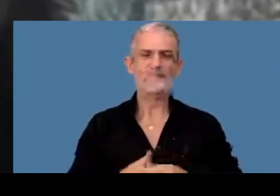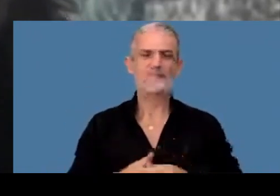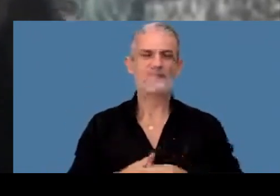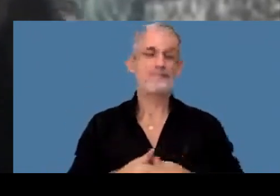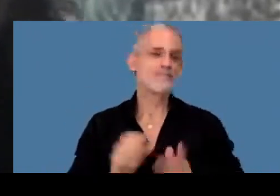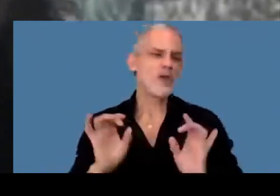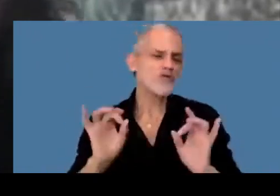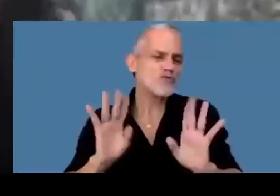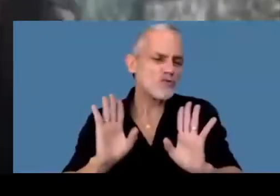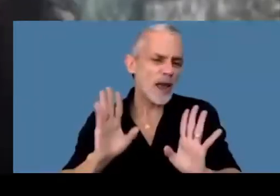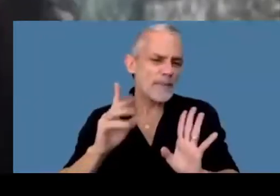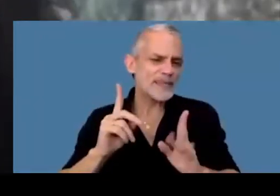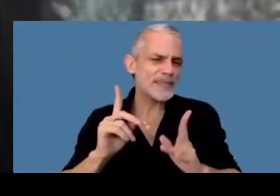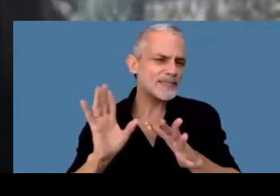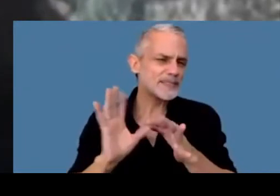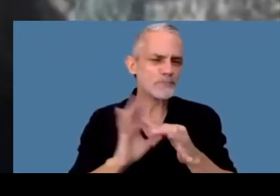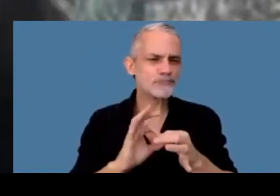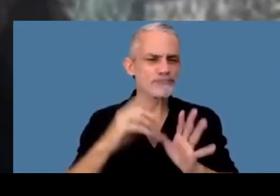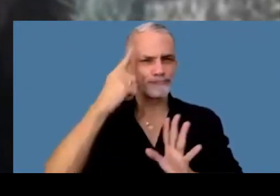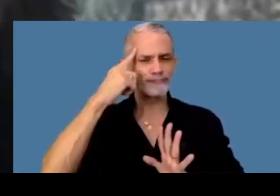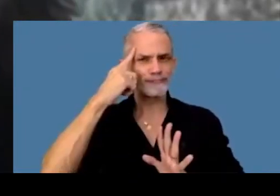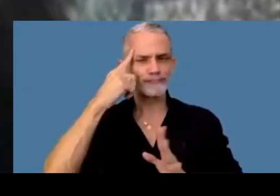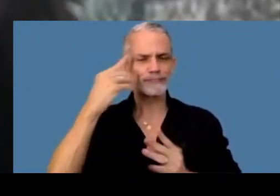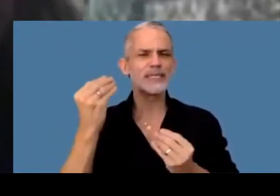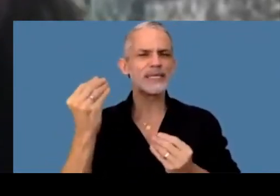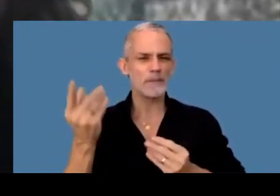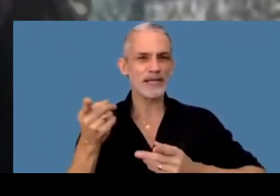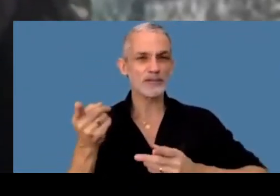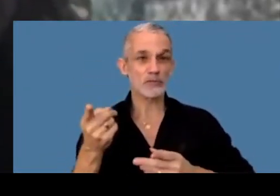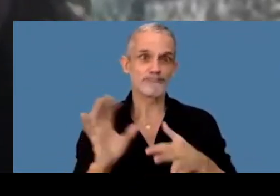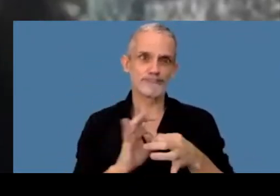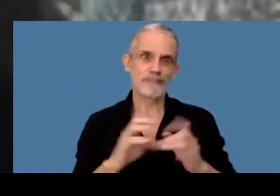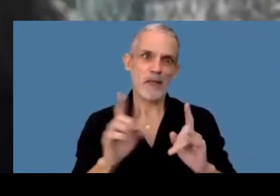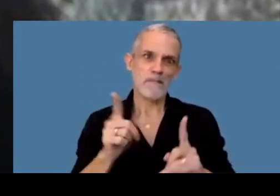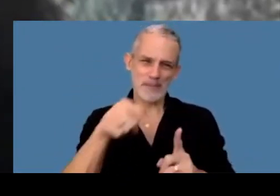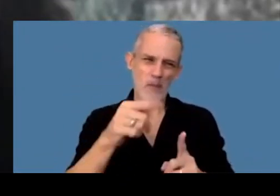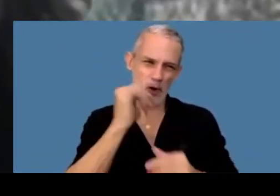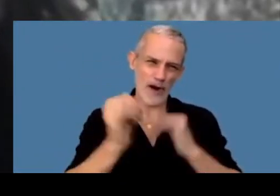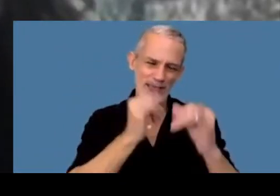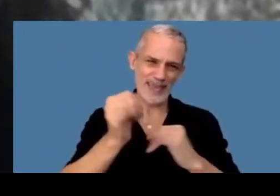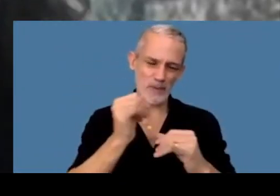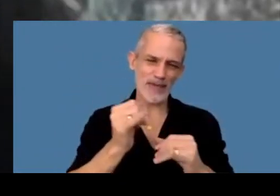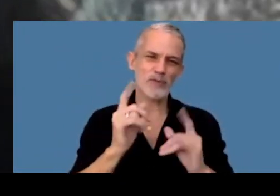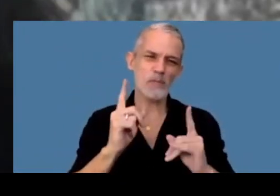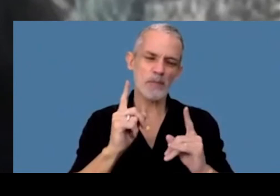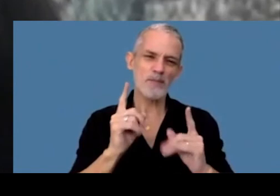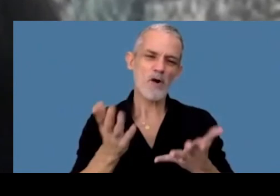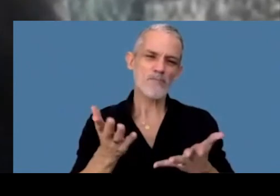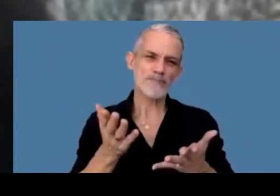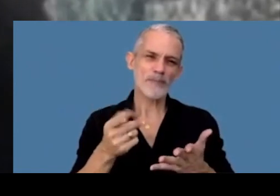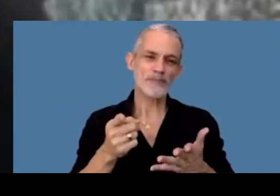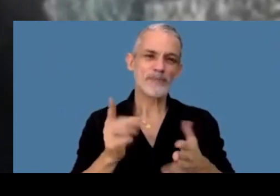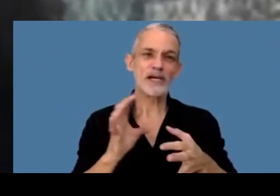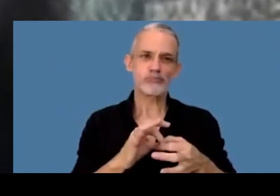Solo relacionarlo con algo que pasó, que tiene que ver, como vos también vas describiendo por ahí, hechos que